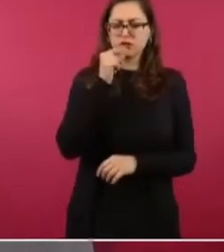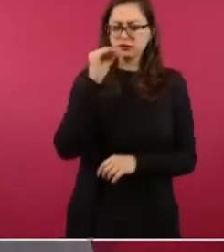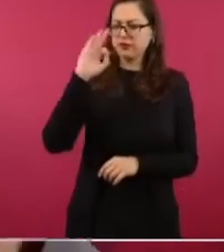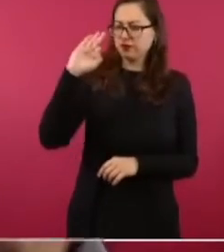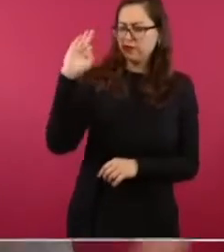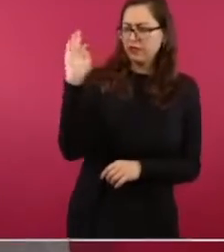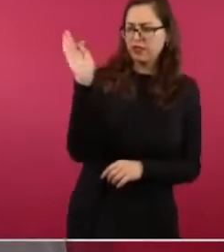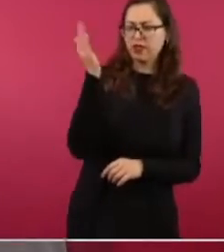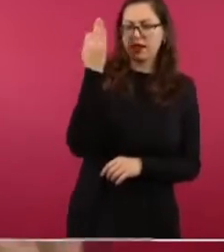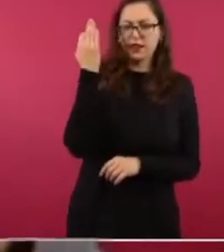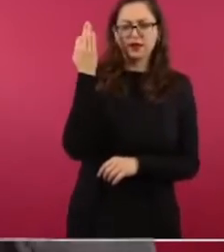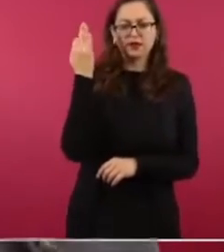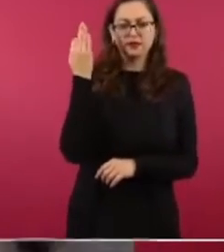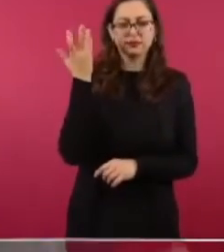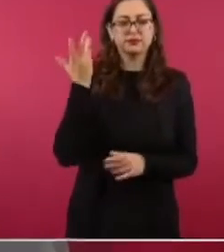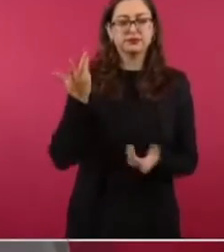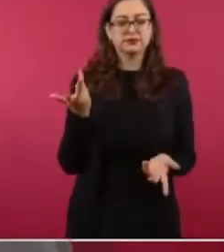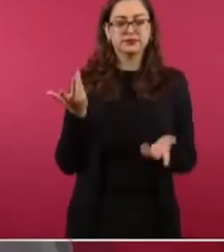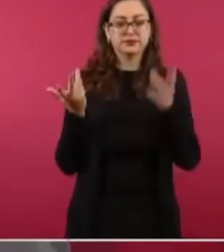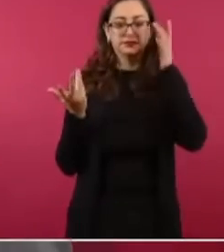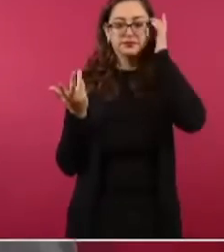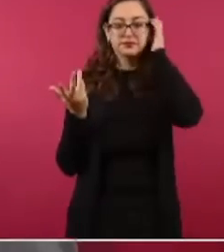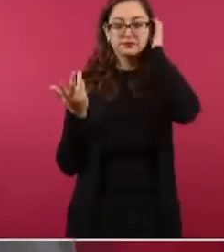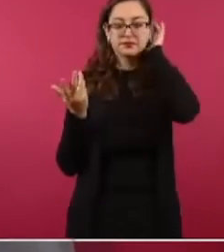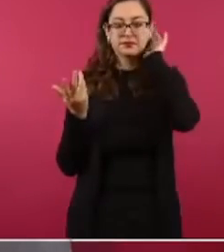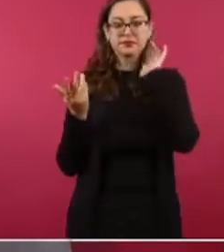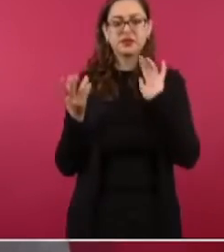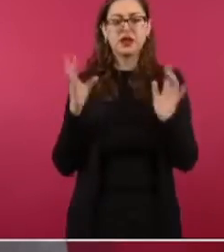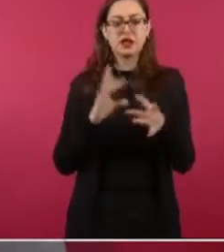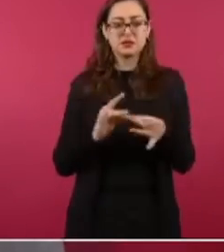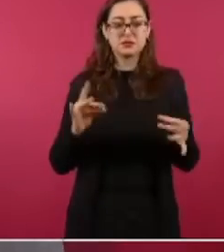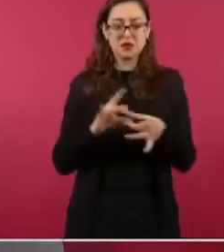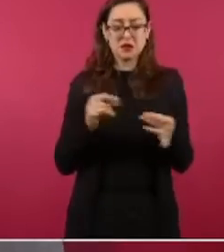Y también, ¿para qué me voy a extender tanto?